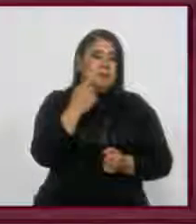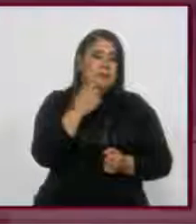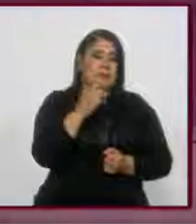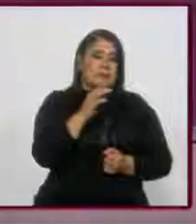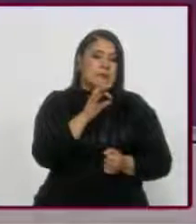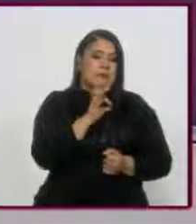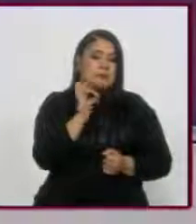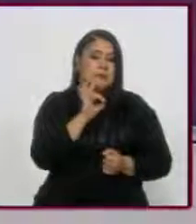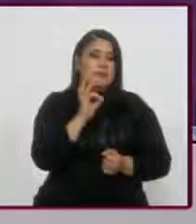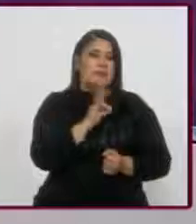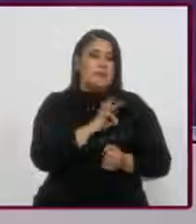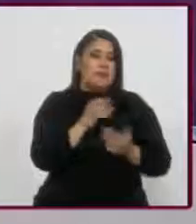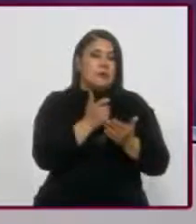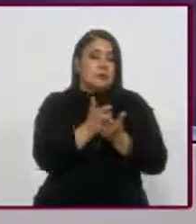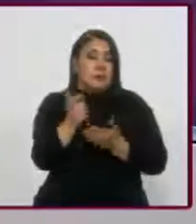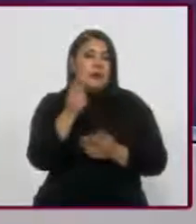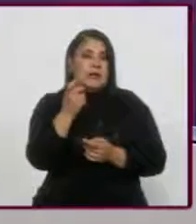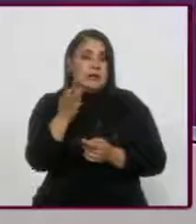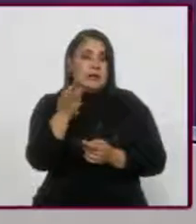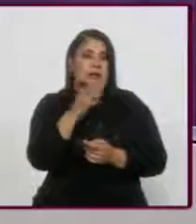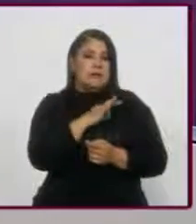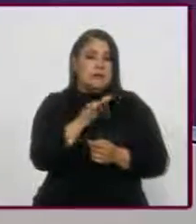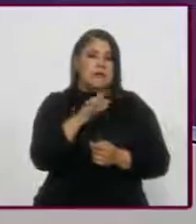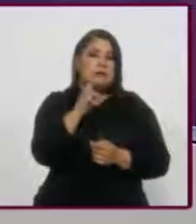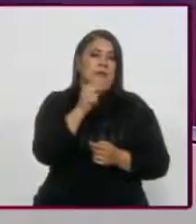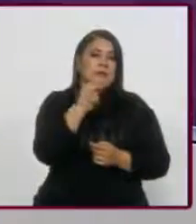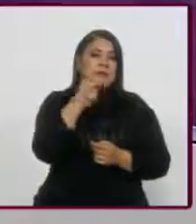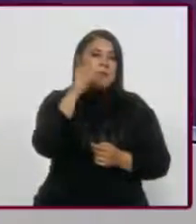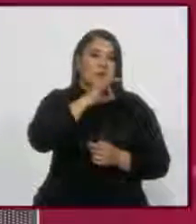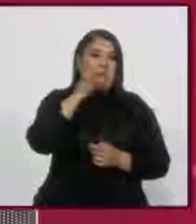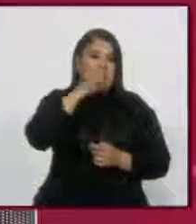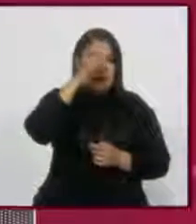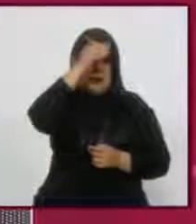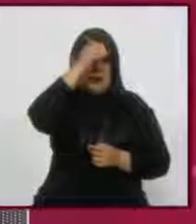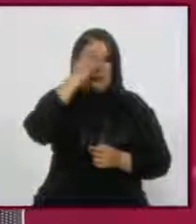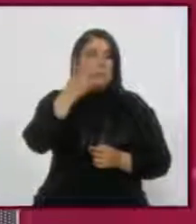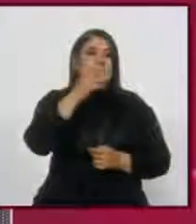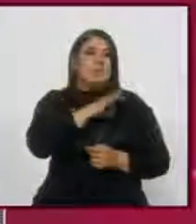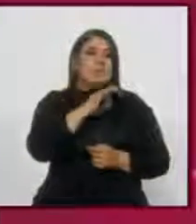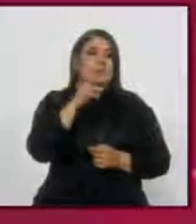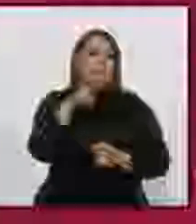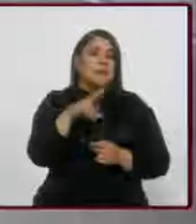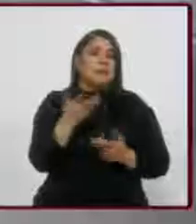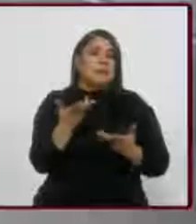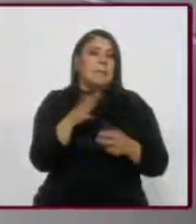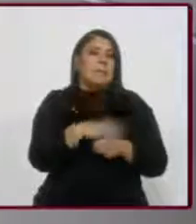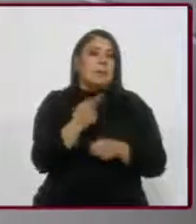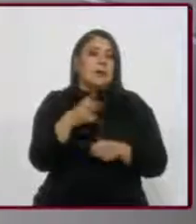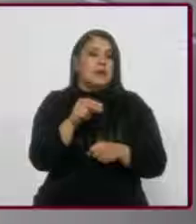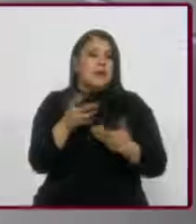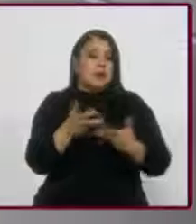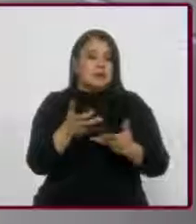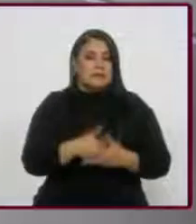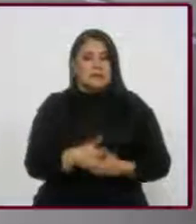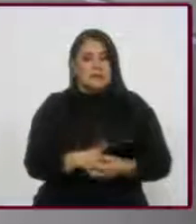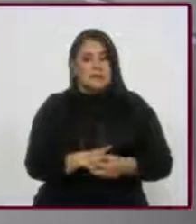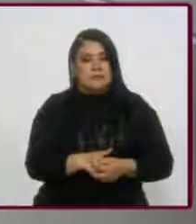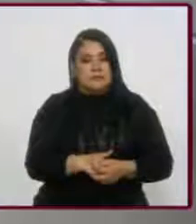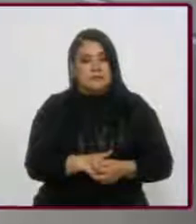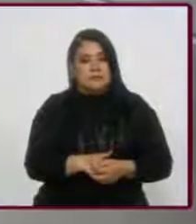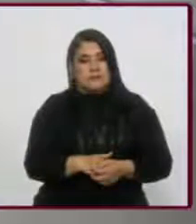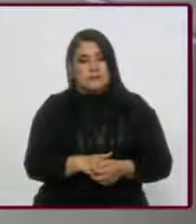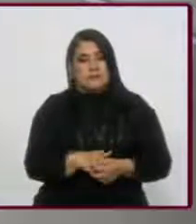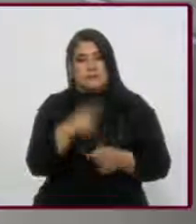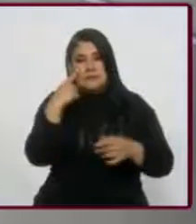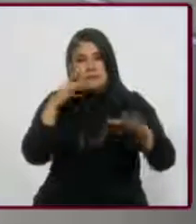posibilidad de pagar esta ayuda, el 82% está de acuerdo. Está de acuerdo. Entonces la pregunta sería, ¿por qué no lo hacen? Así es. Y ahora a ver cómo cambian las